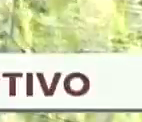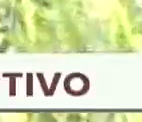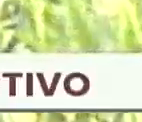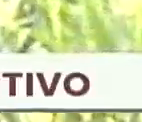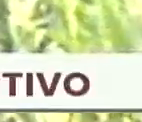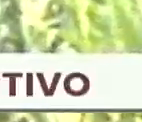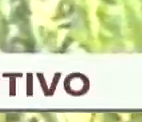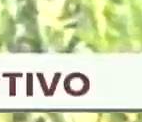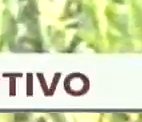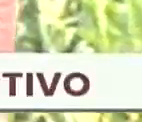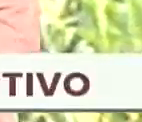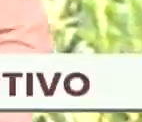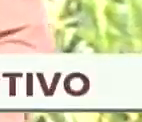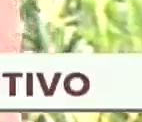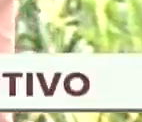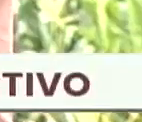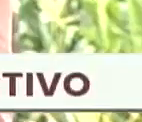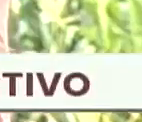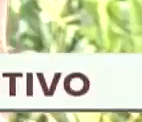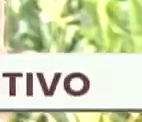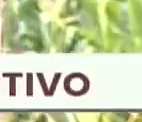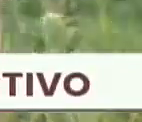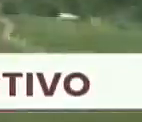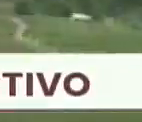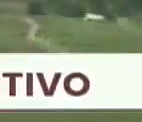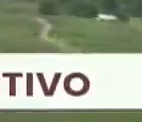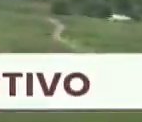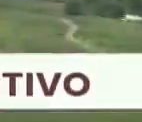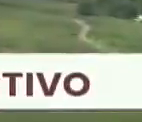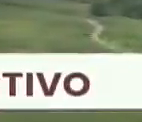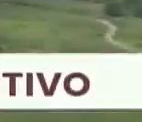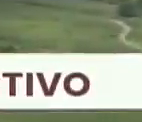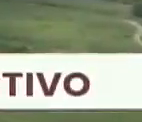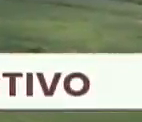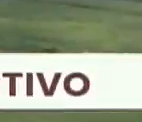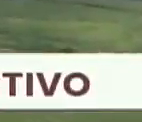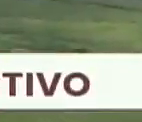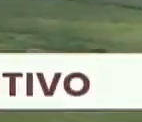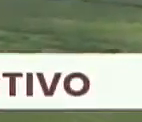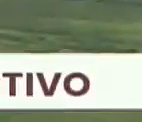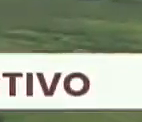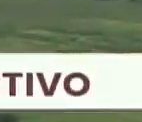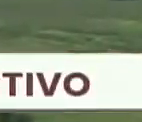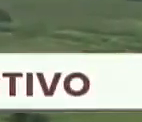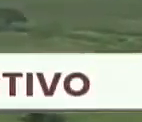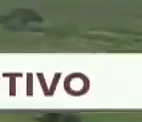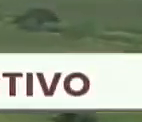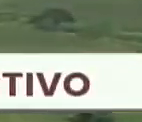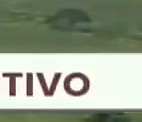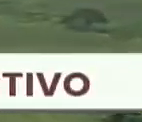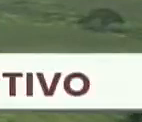filo de tu espada, y tu legado inmortal sobre los siglos cabalga.